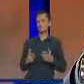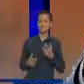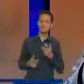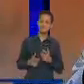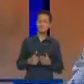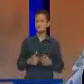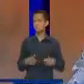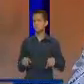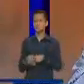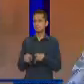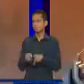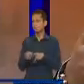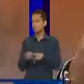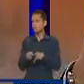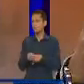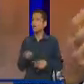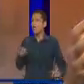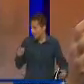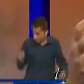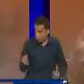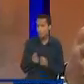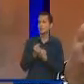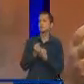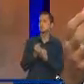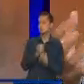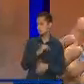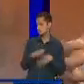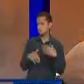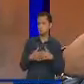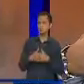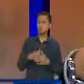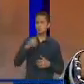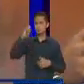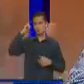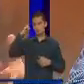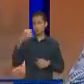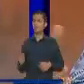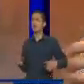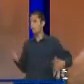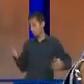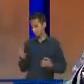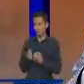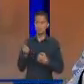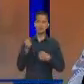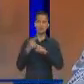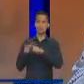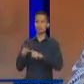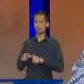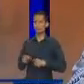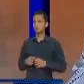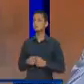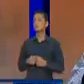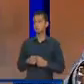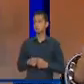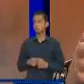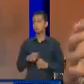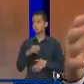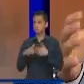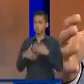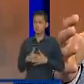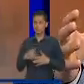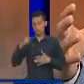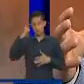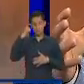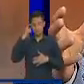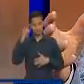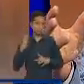poco de apoyo también de la política de Estado y de las instituciones del Estado para que la investigación no quede solo